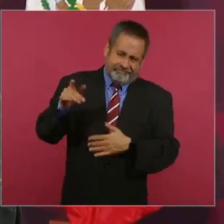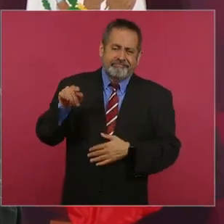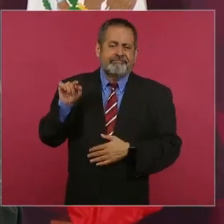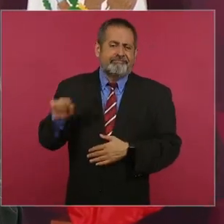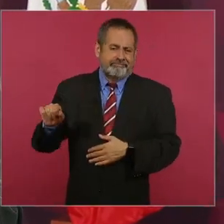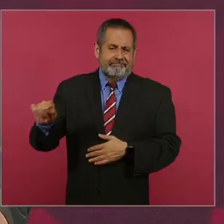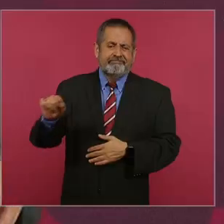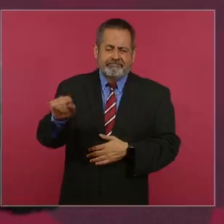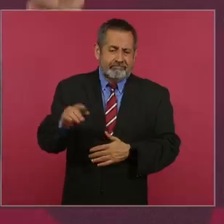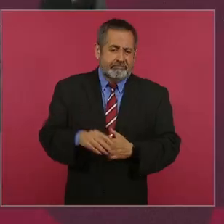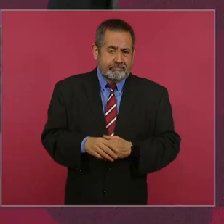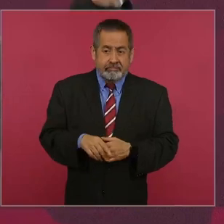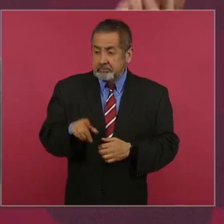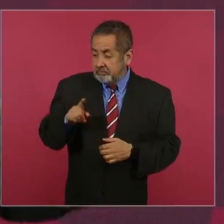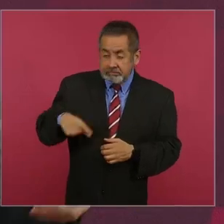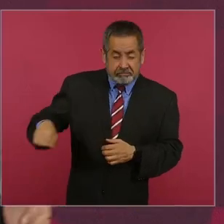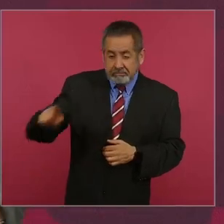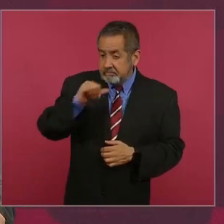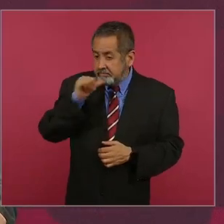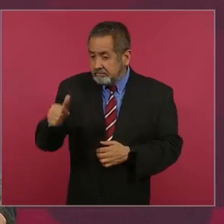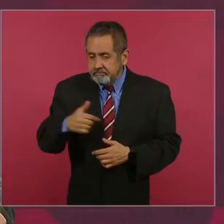¿cómo salimos?